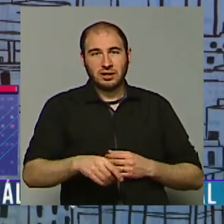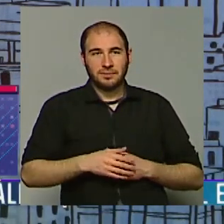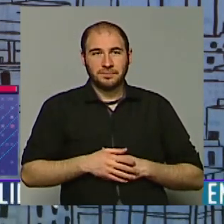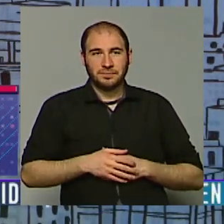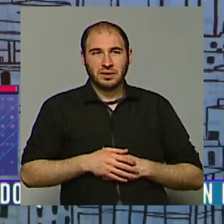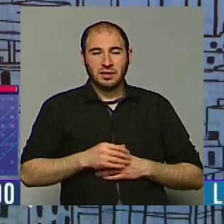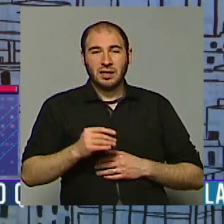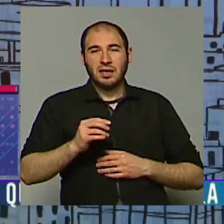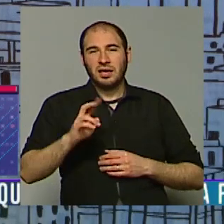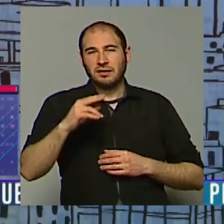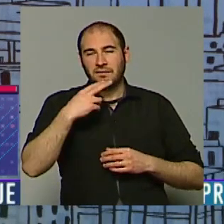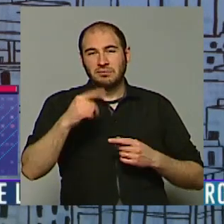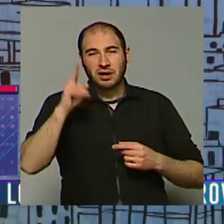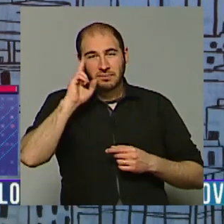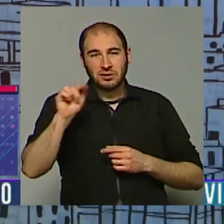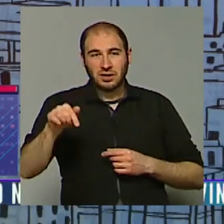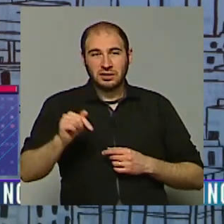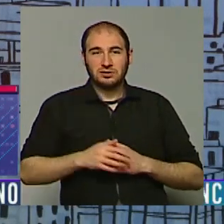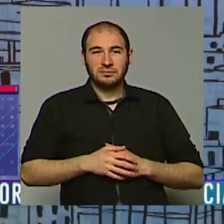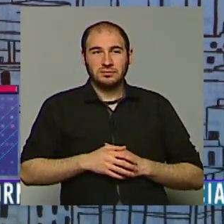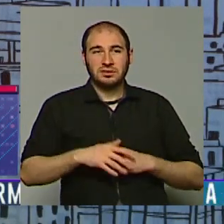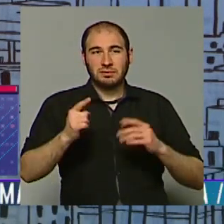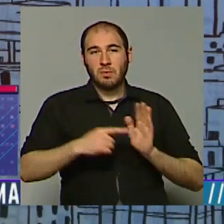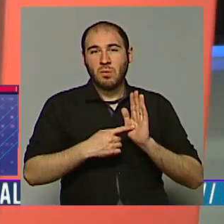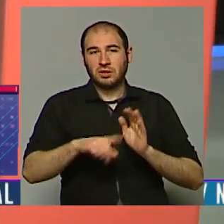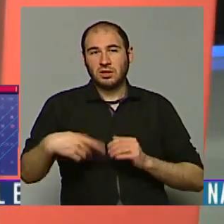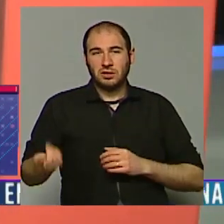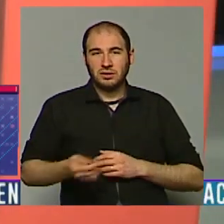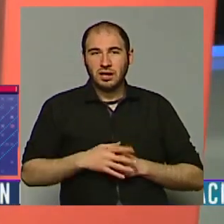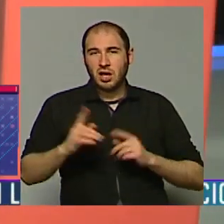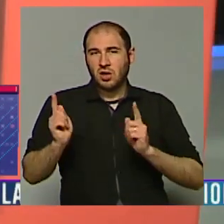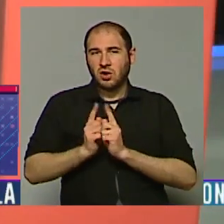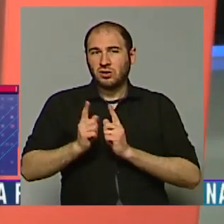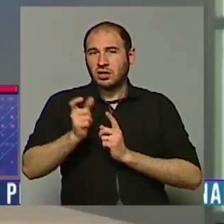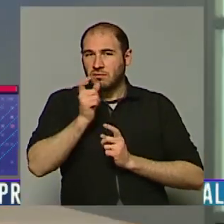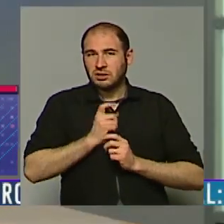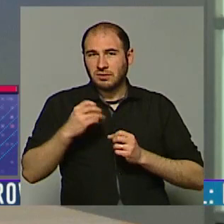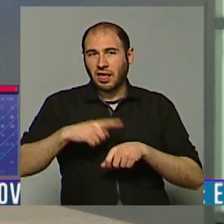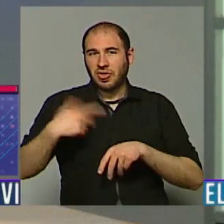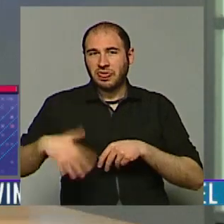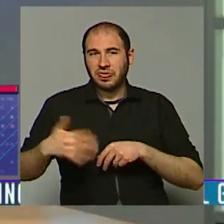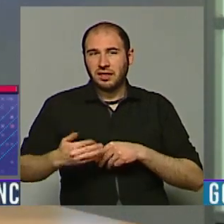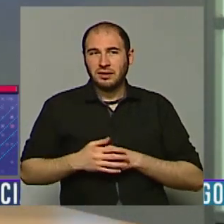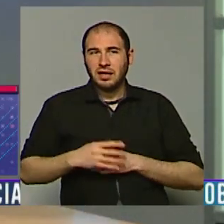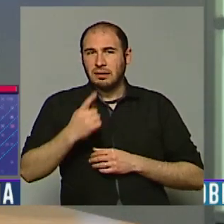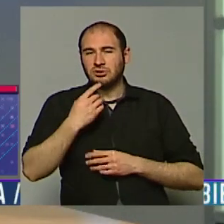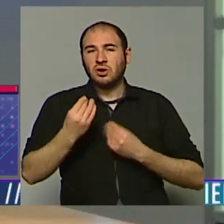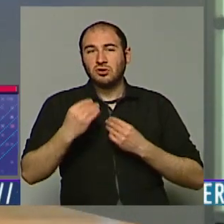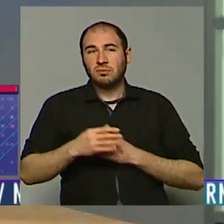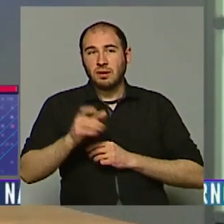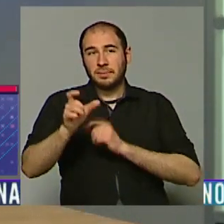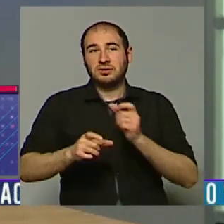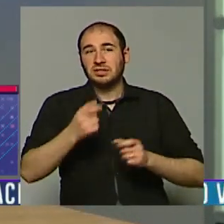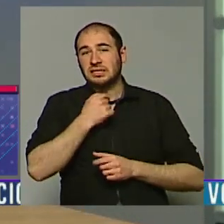Entonces el veganismo es básicamente respetar eso por un lado y visibilizarlo por otro. Cortito la respuesta porque estamos contra reloj, pero Bien. Alejandro, ¿cómo hace para aquel